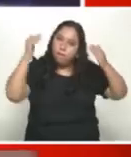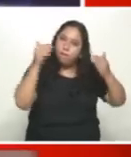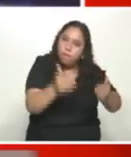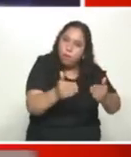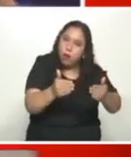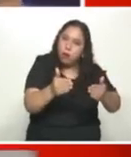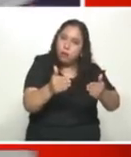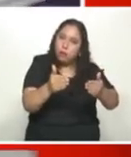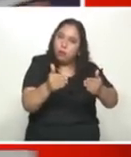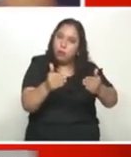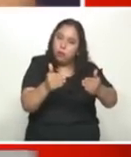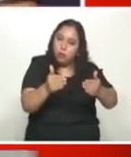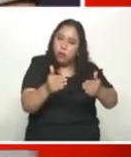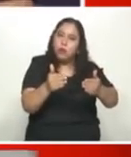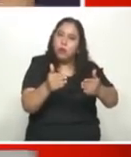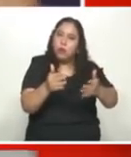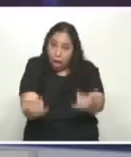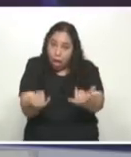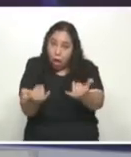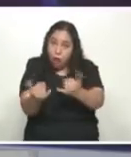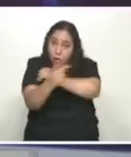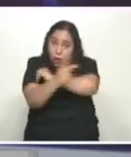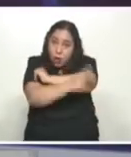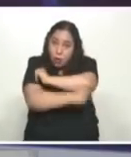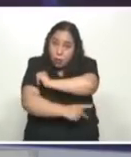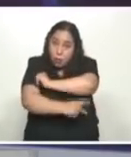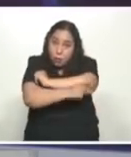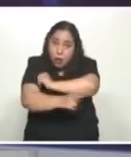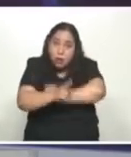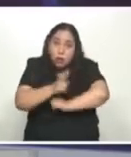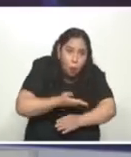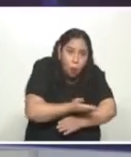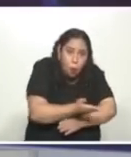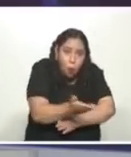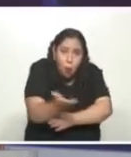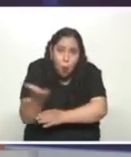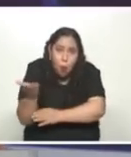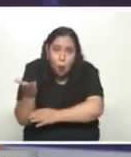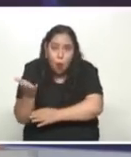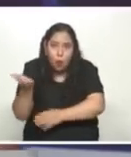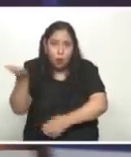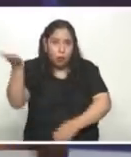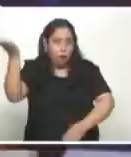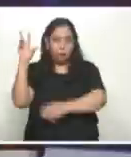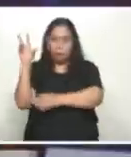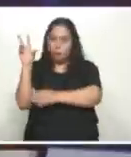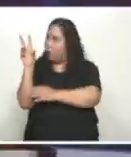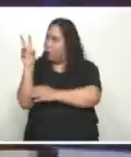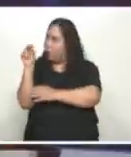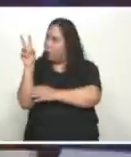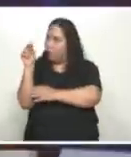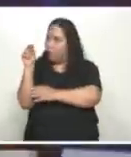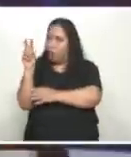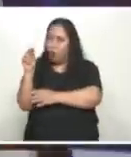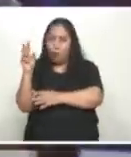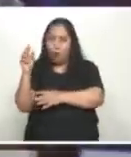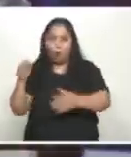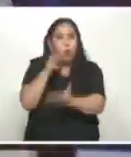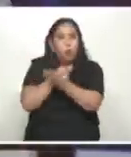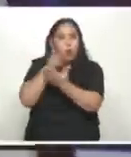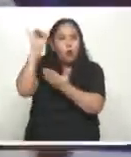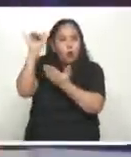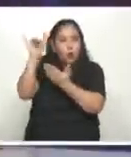Entonces, ese país que hoy tenemos, no lo teníamos. Del 1 de mayo, segundo 1 de mayo, ando conmigo, ando con mi